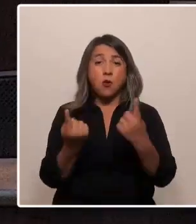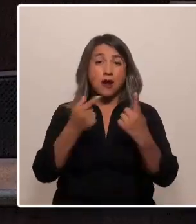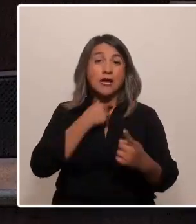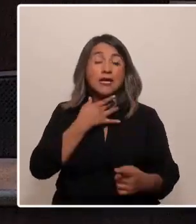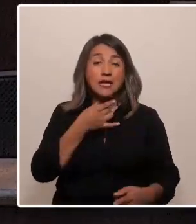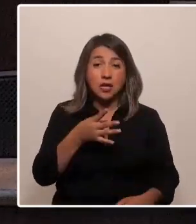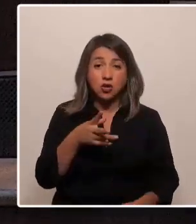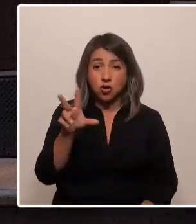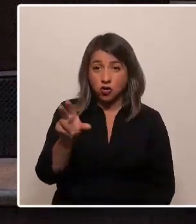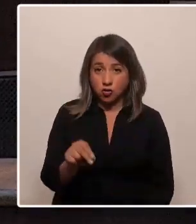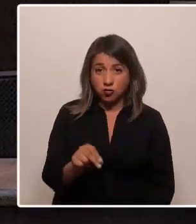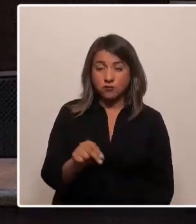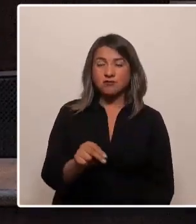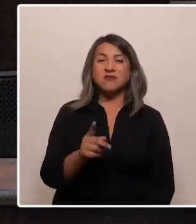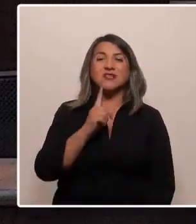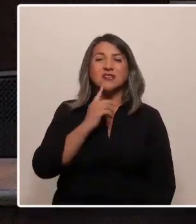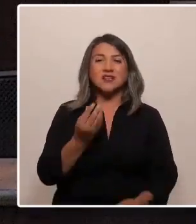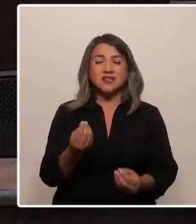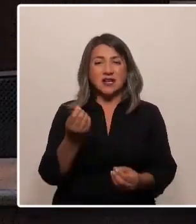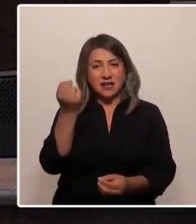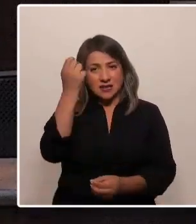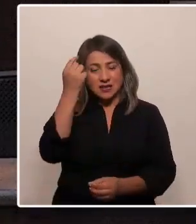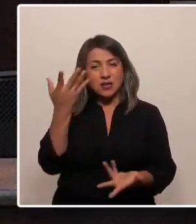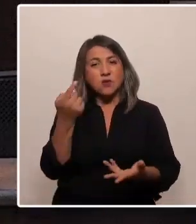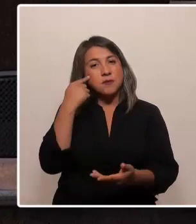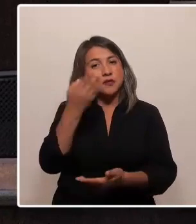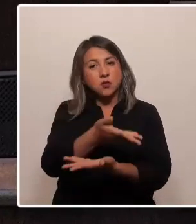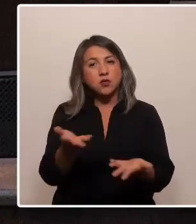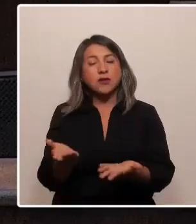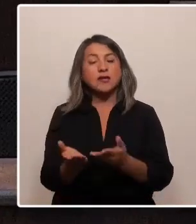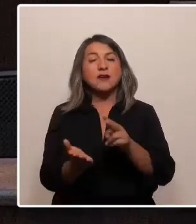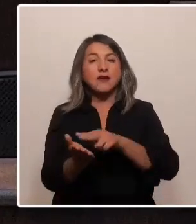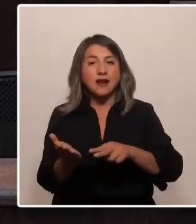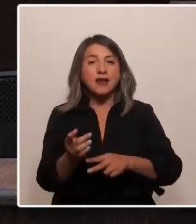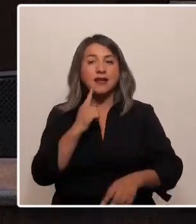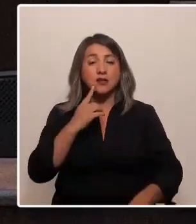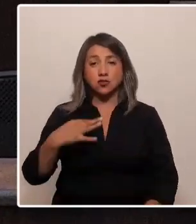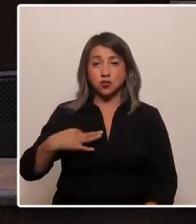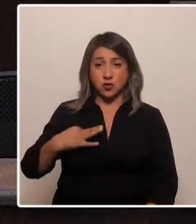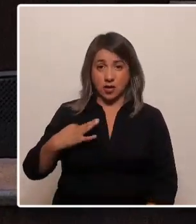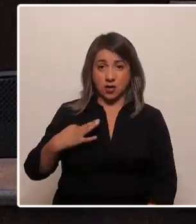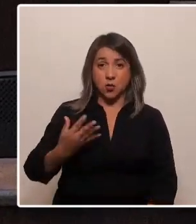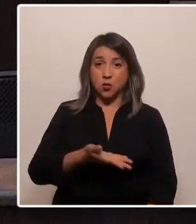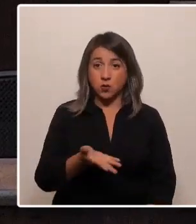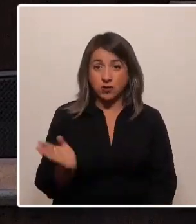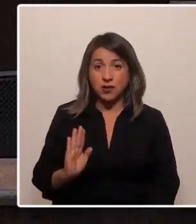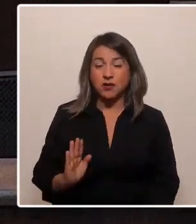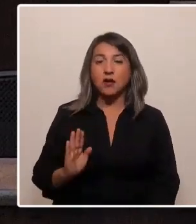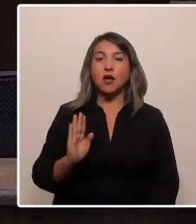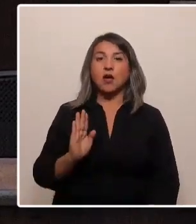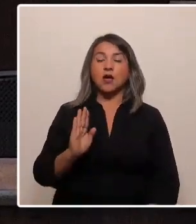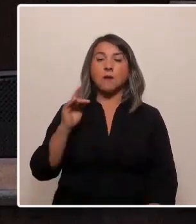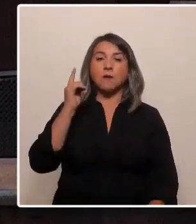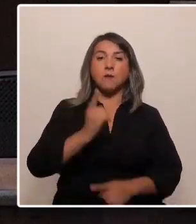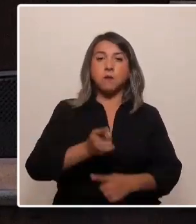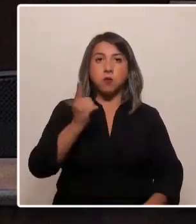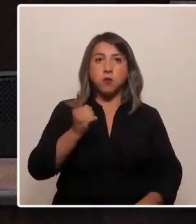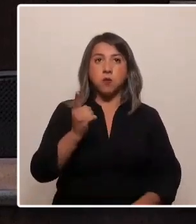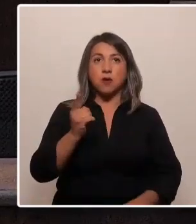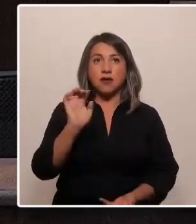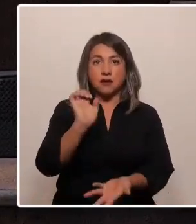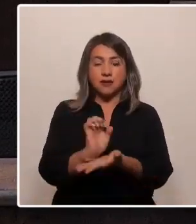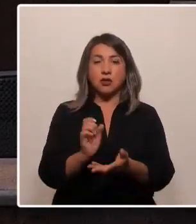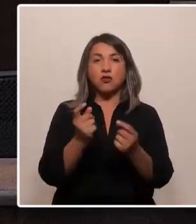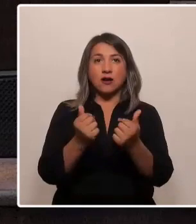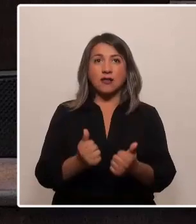¿Quién entendería eso? ¿Cómo creen ustedes que van a leer los ciudadanos si ustedes le van a imponer una medicina estatal de